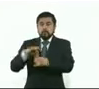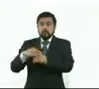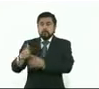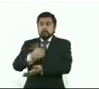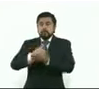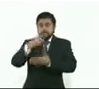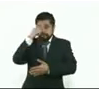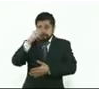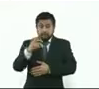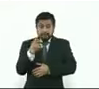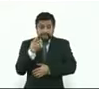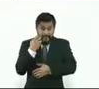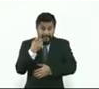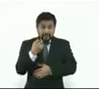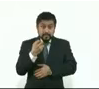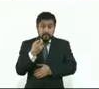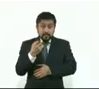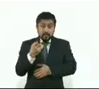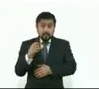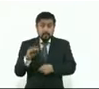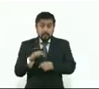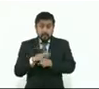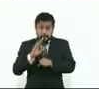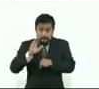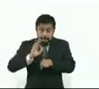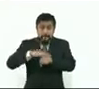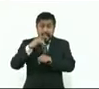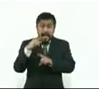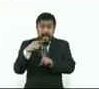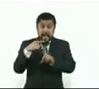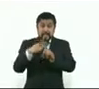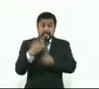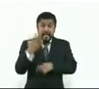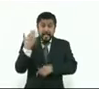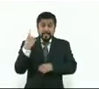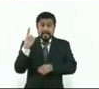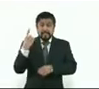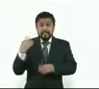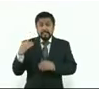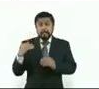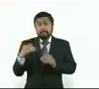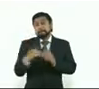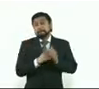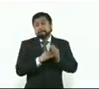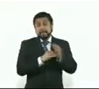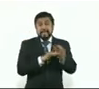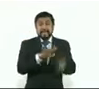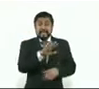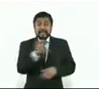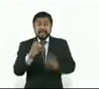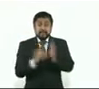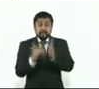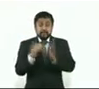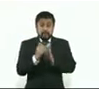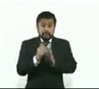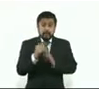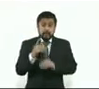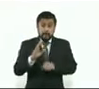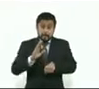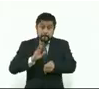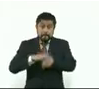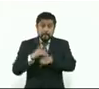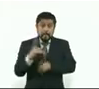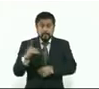una ampliación, porque eran 1.586 millones de pesos. Eso es lo que le aprobó el Congreso local. Sobre esa base